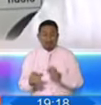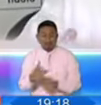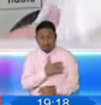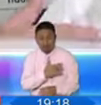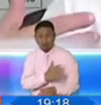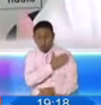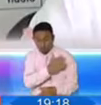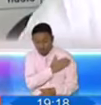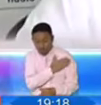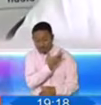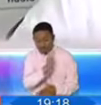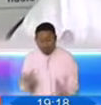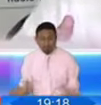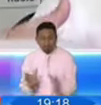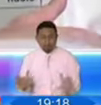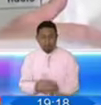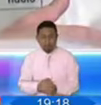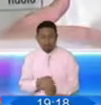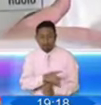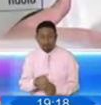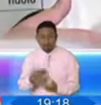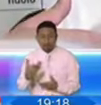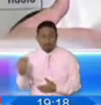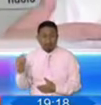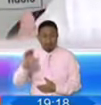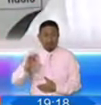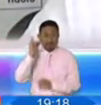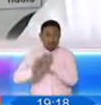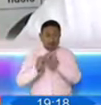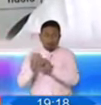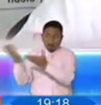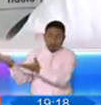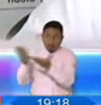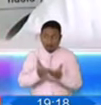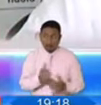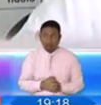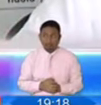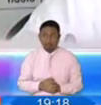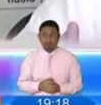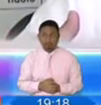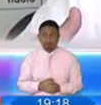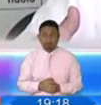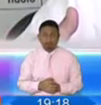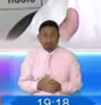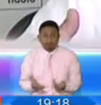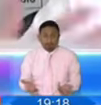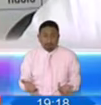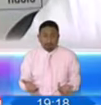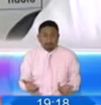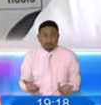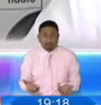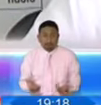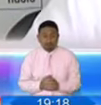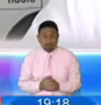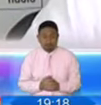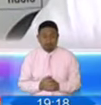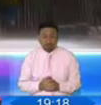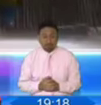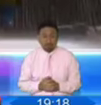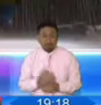jurídica, estímulos, si usted no hace que la inversión extranjera venga, entonces, ¿cómo se crea la